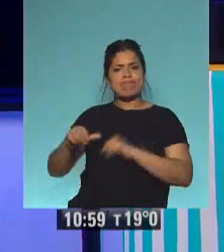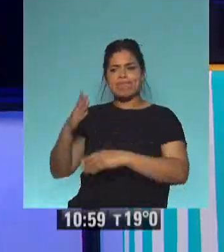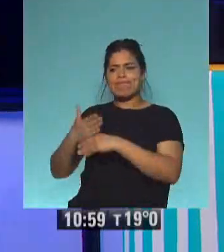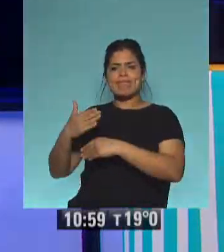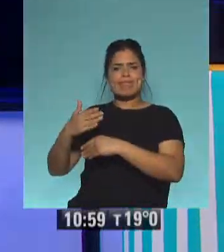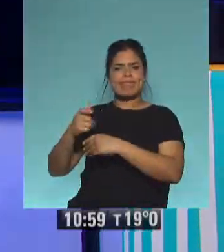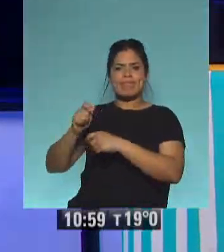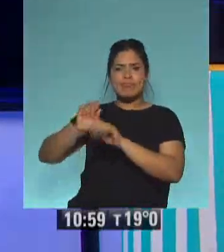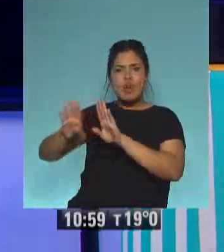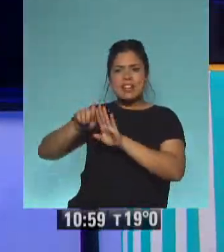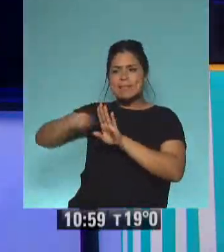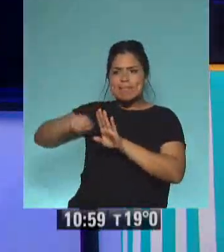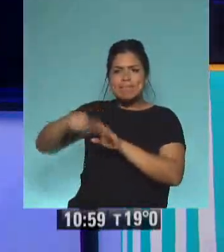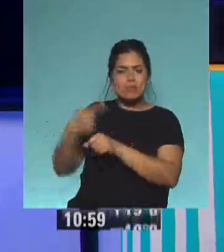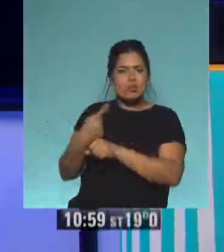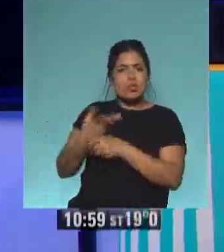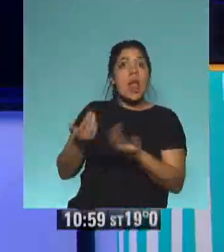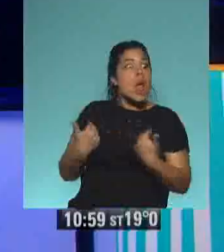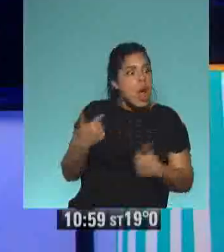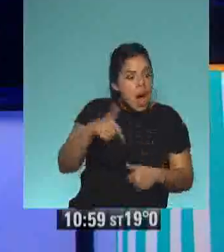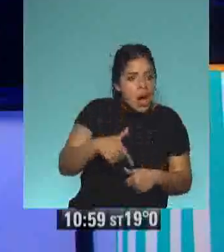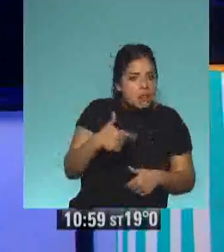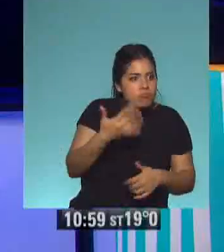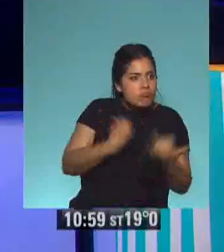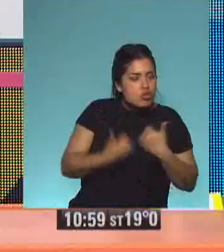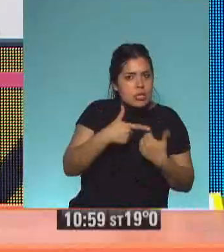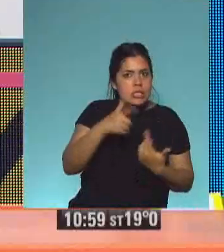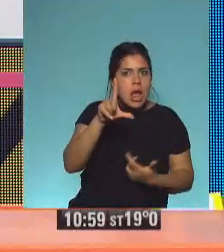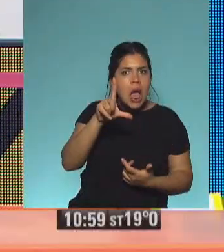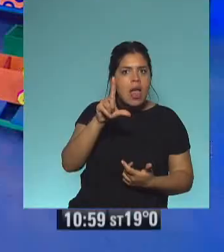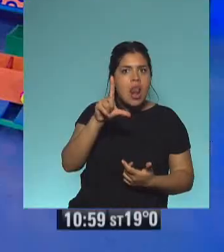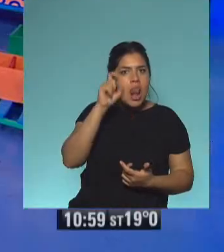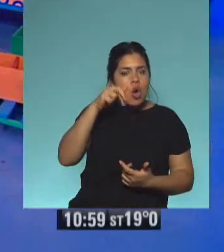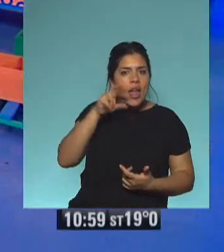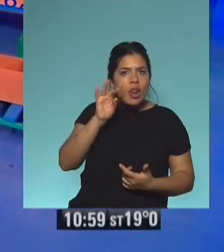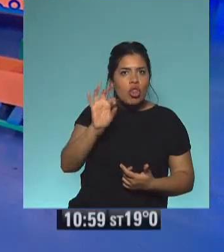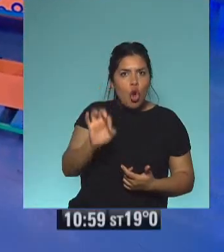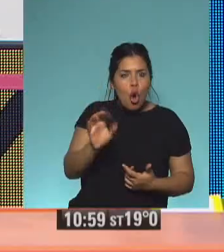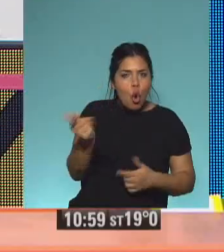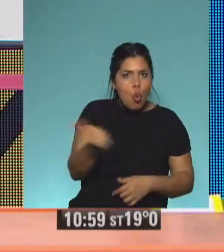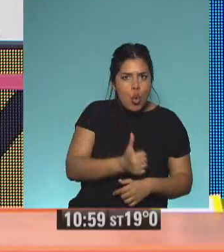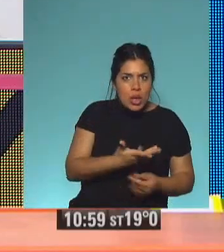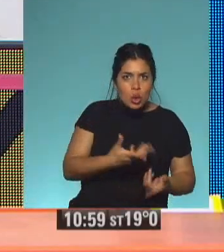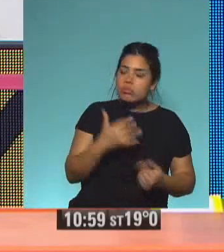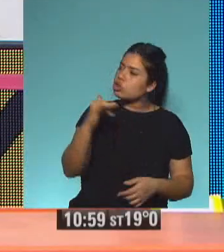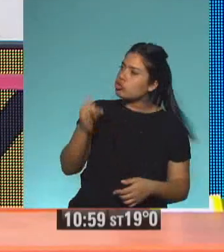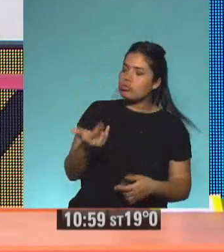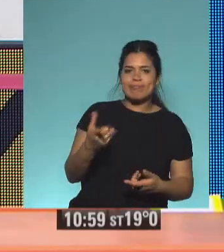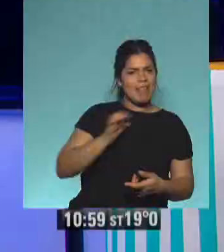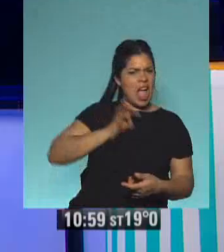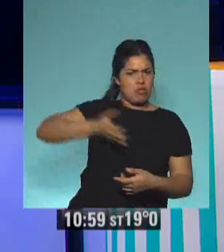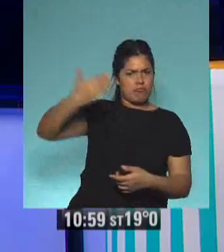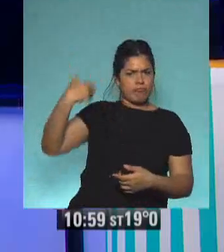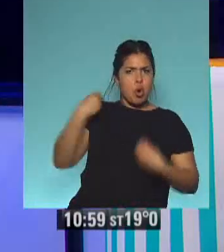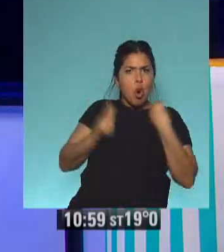Vino Leonardo da Vinci. No sí te puedo creer, pero nos ¿cómo contó hizo? Increíble. No, no hace más de 500 no le años existió ese hombre. Sí, pero no le pregunté. Un genio,